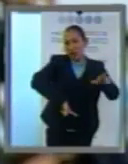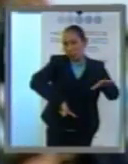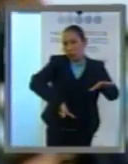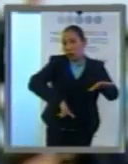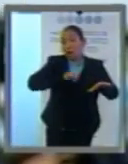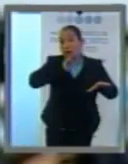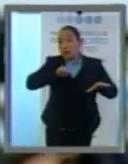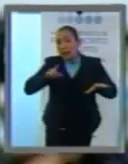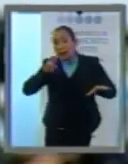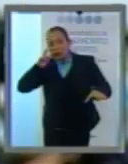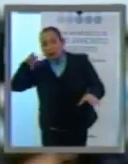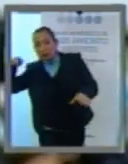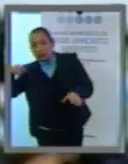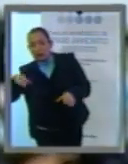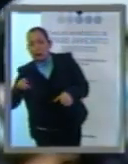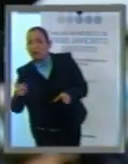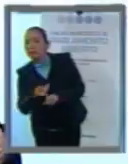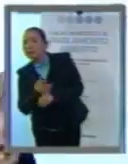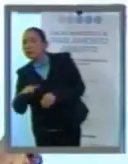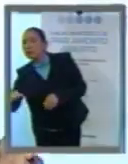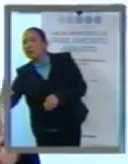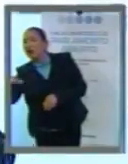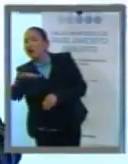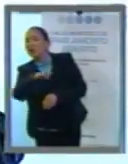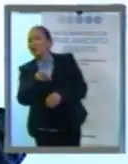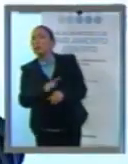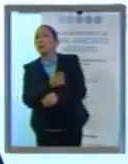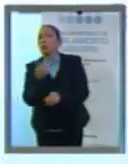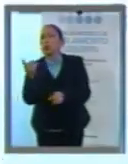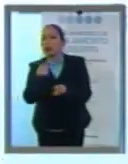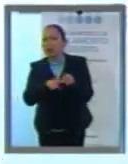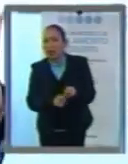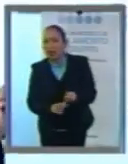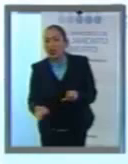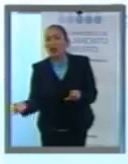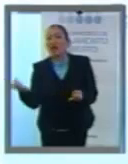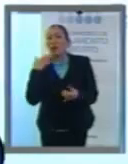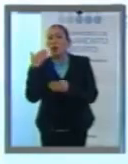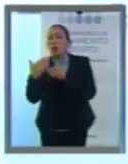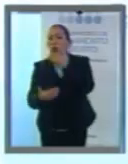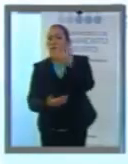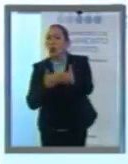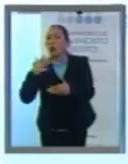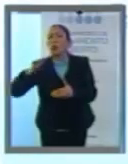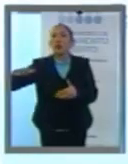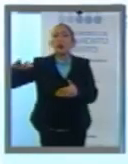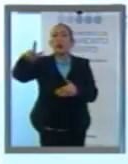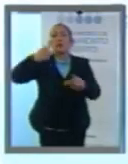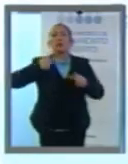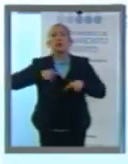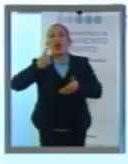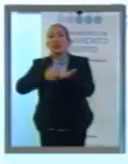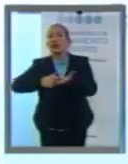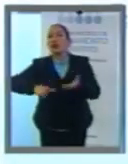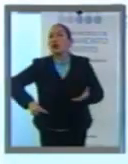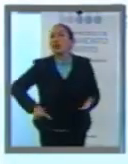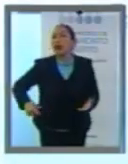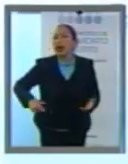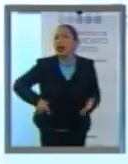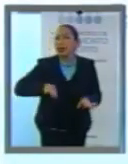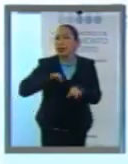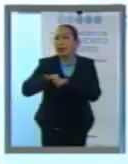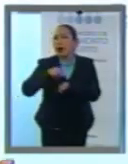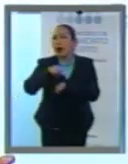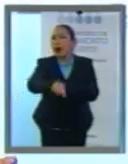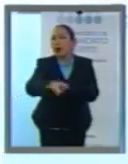también estudiar los comportamientos y cómo está funcionando esto a nivel de los funcionarios públicos y cómo está cambiando